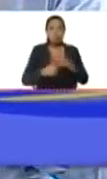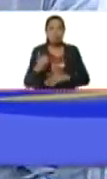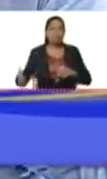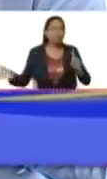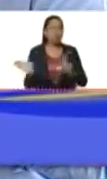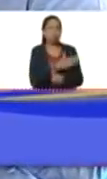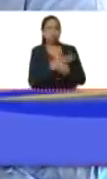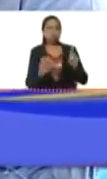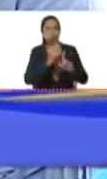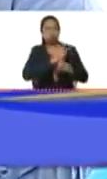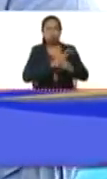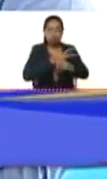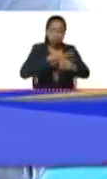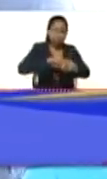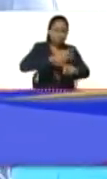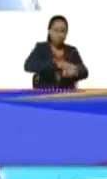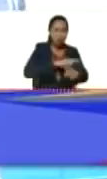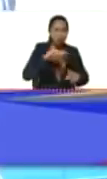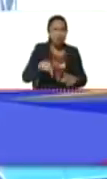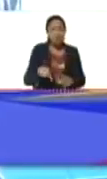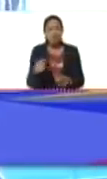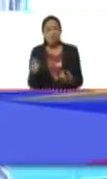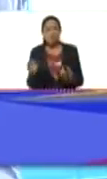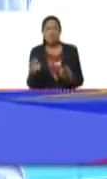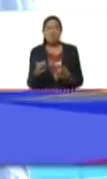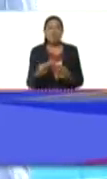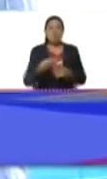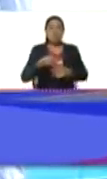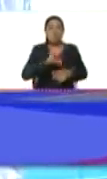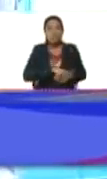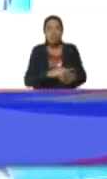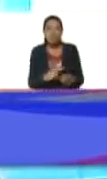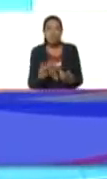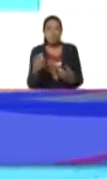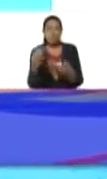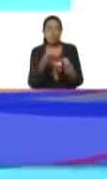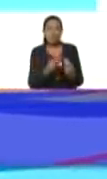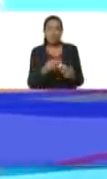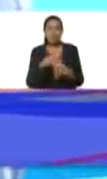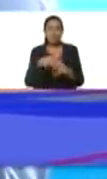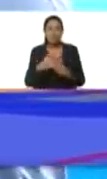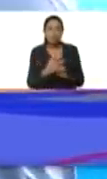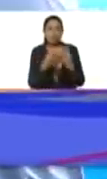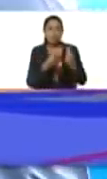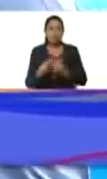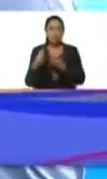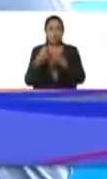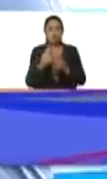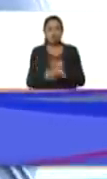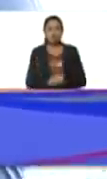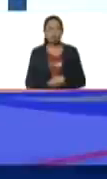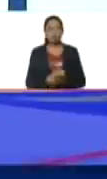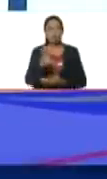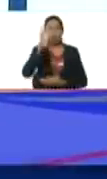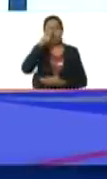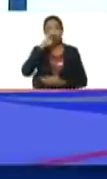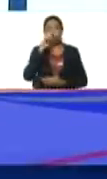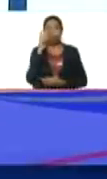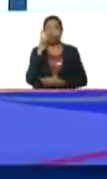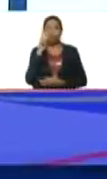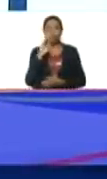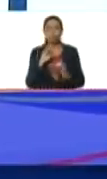la delincuencia y desde el punto de vista de la violencia política. Triplicábamos al segundo estado. En estos 4 años usted